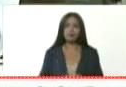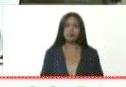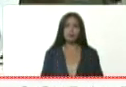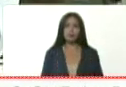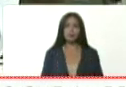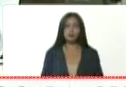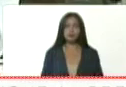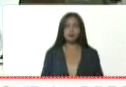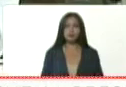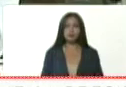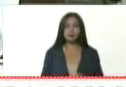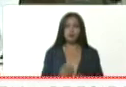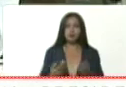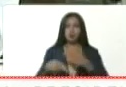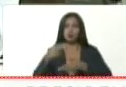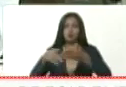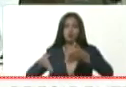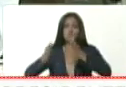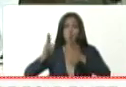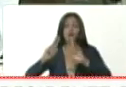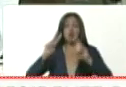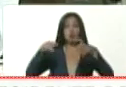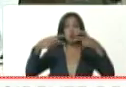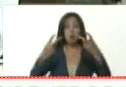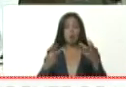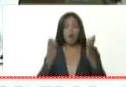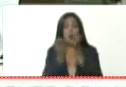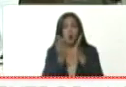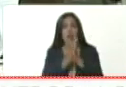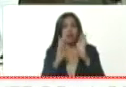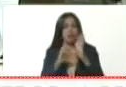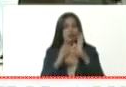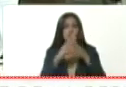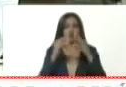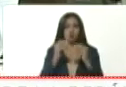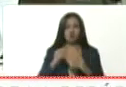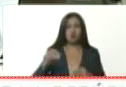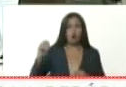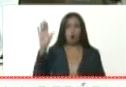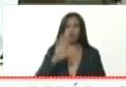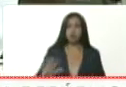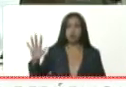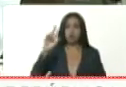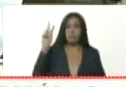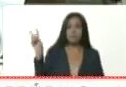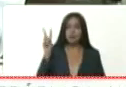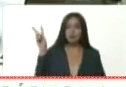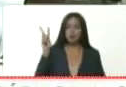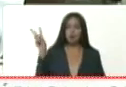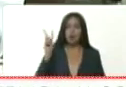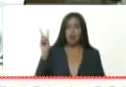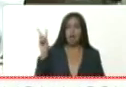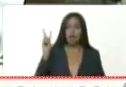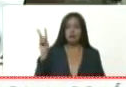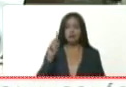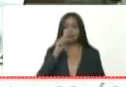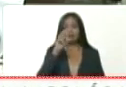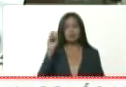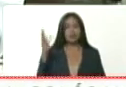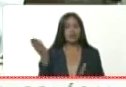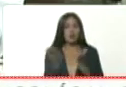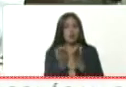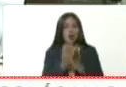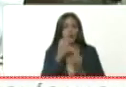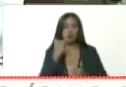la construcción de nuevas escuelas y liceos en todo el país tenemos 100 planteles a nivel nacional por